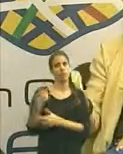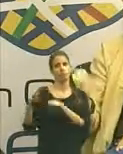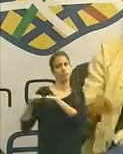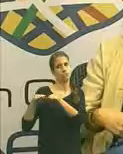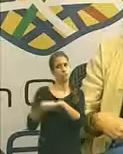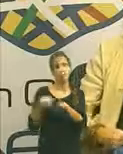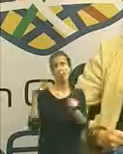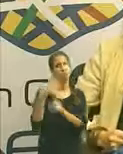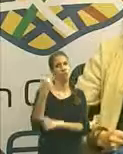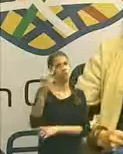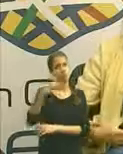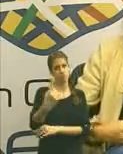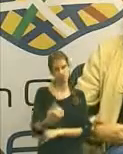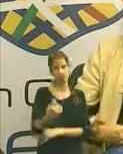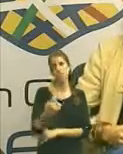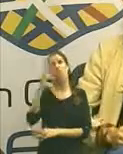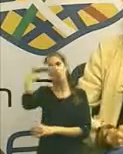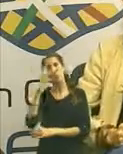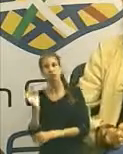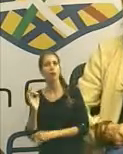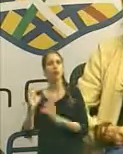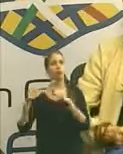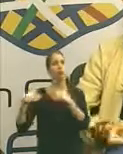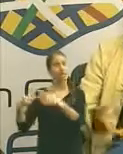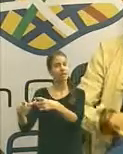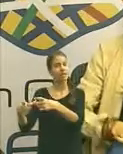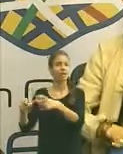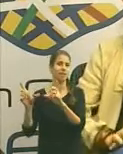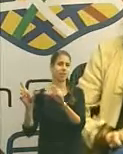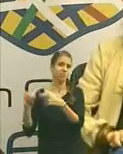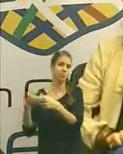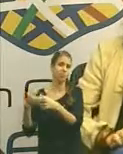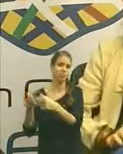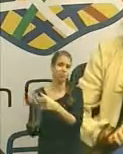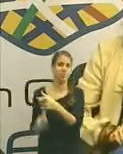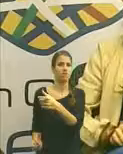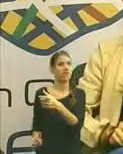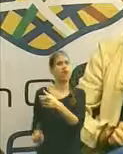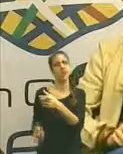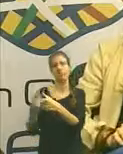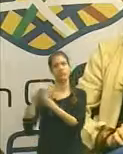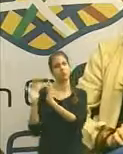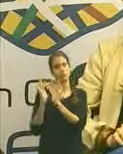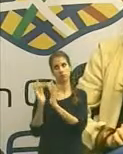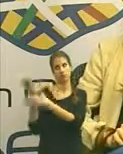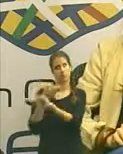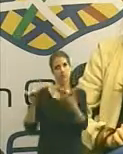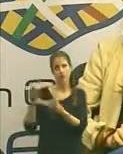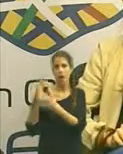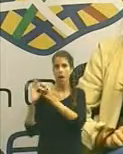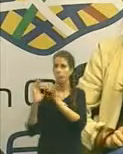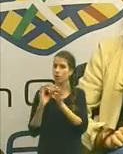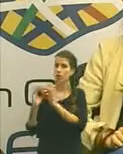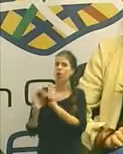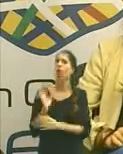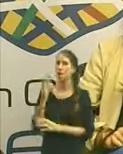los papás o los tutores como con el gabinete que trabaja aparte con ellos. Perseguir los mismos objetivos y un poco seguir reforzando, ¿no?,